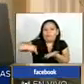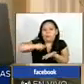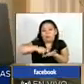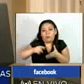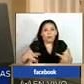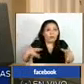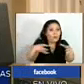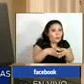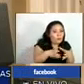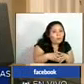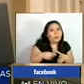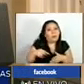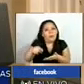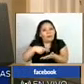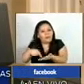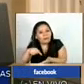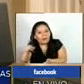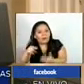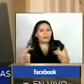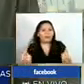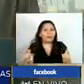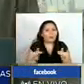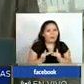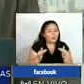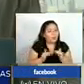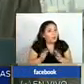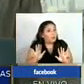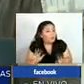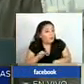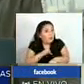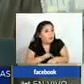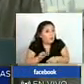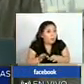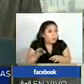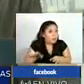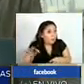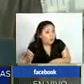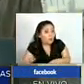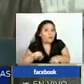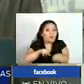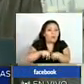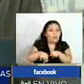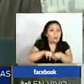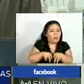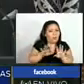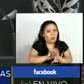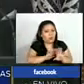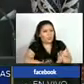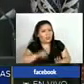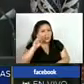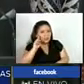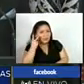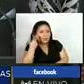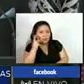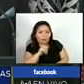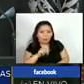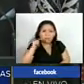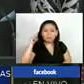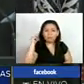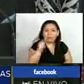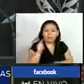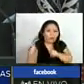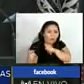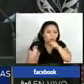de asociación, de tránsito e incluso, dijo, han tenido que posponer procesos electorales y no por eso van a salir a aplicar la Carta